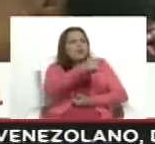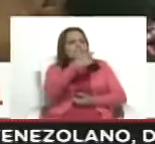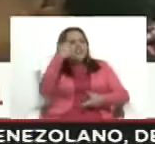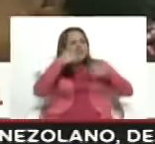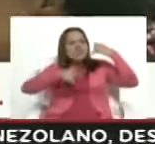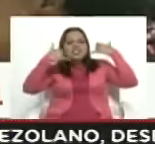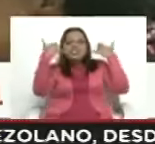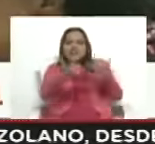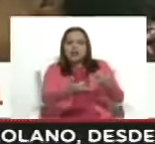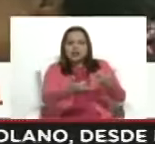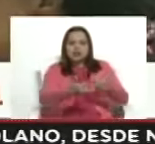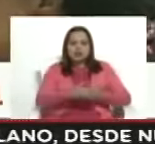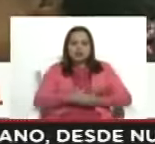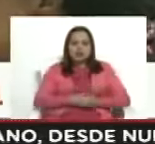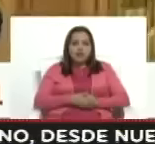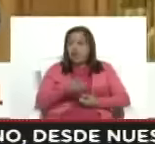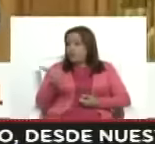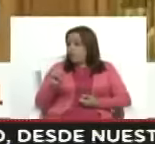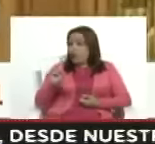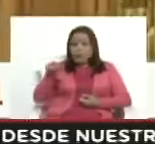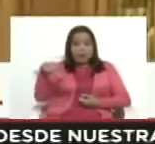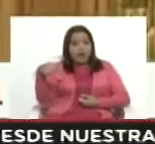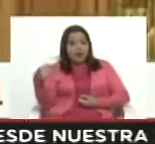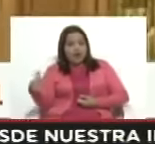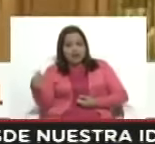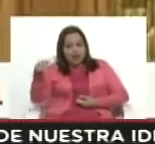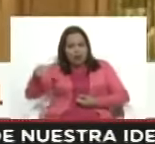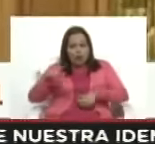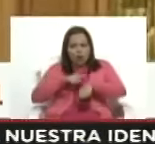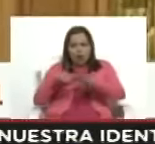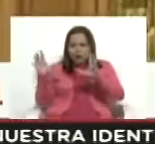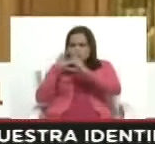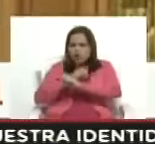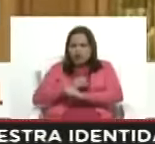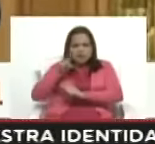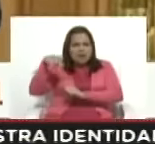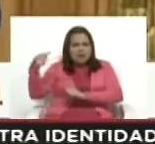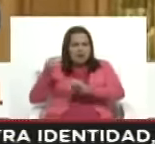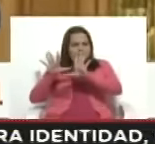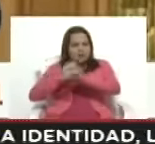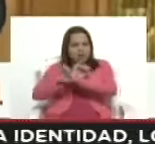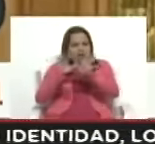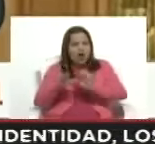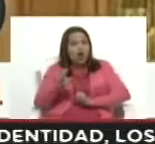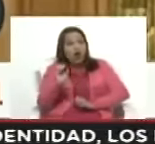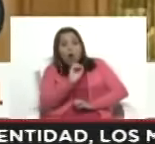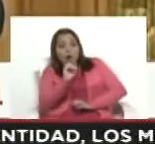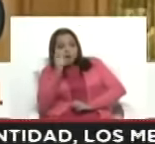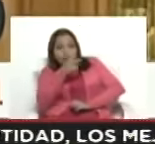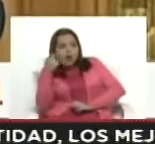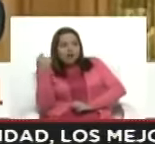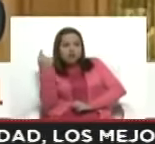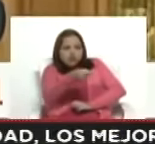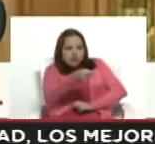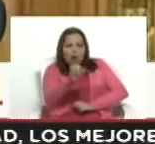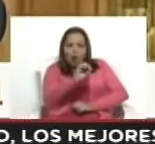ya. No, mañana, está de noche, mañana a las 10 de la mañana. Le dije, o lo vas a buscar tú o lo voy a buscar